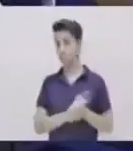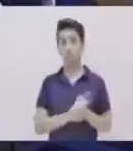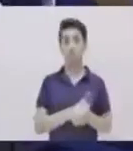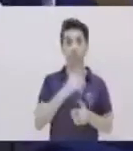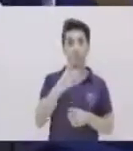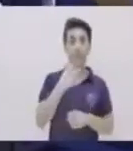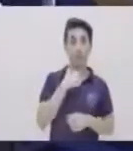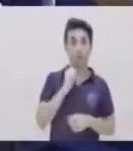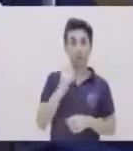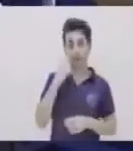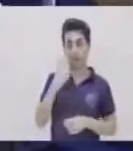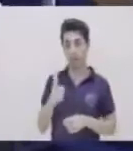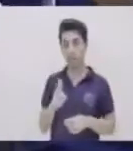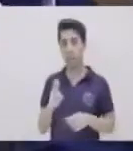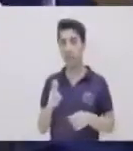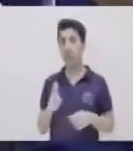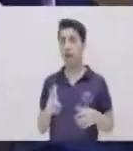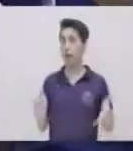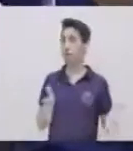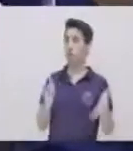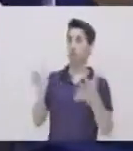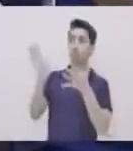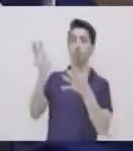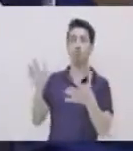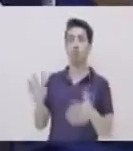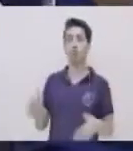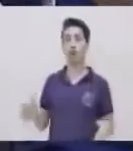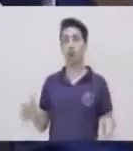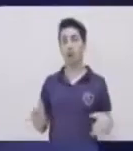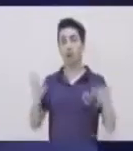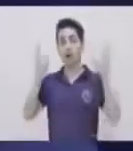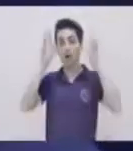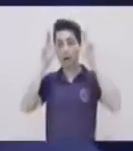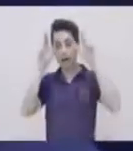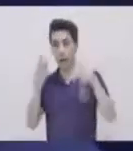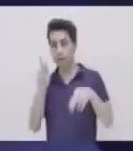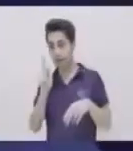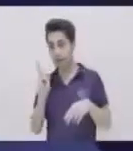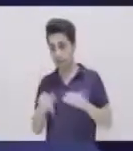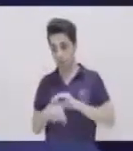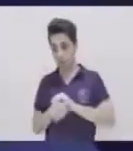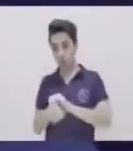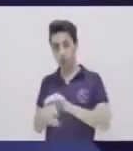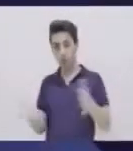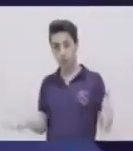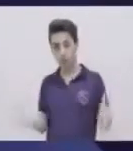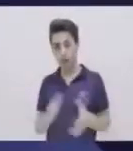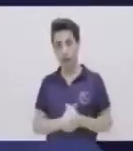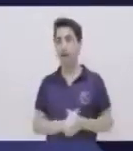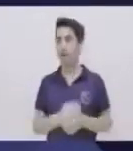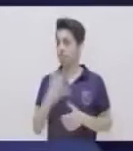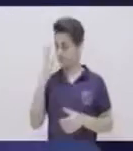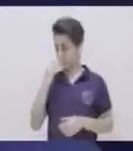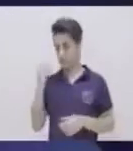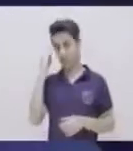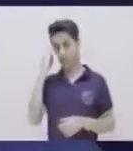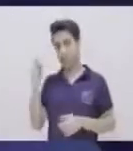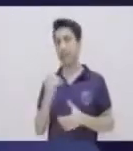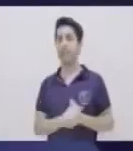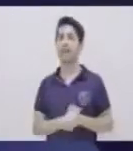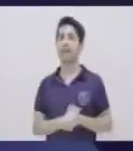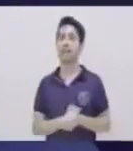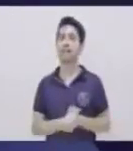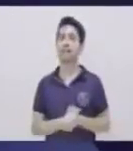¿Te gustó mucho el viaje de la liebre y la tortuga en el mar? ¿Quieres viajar así?